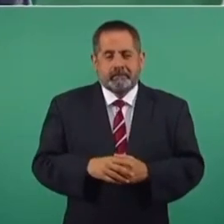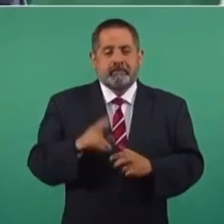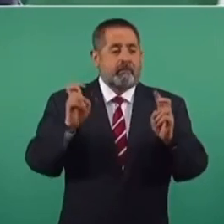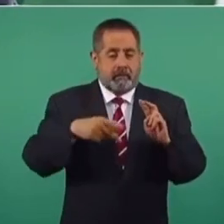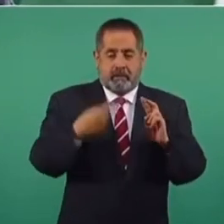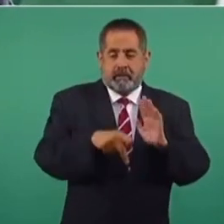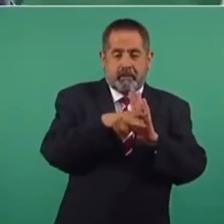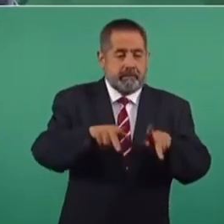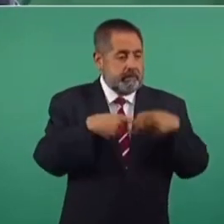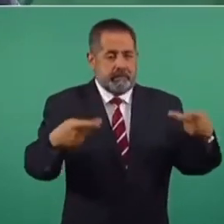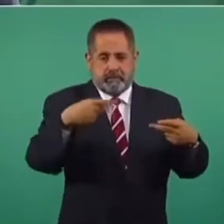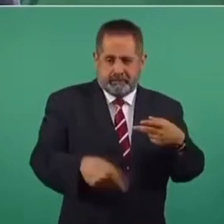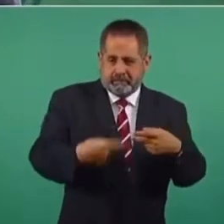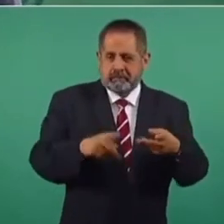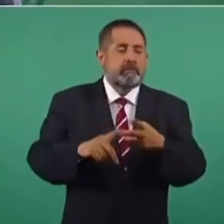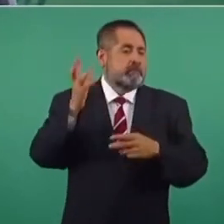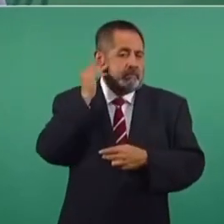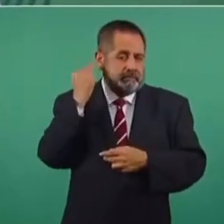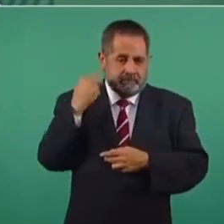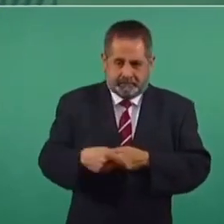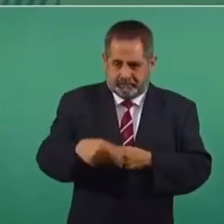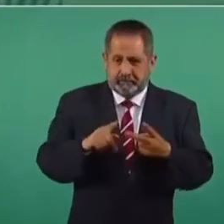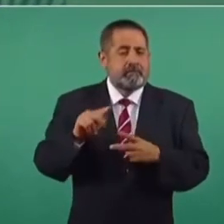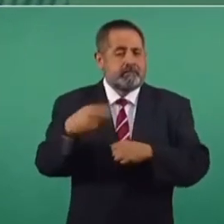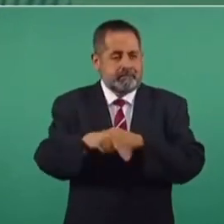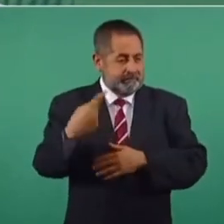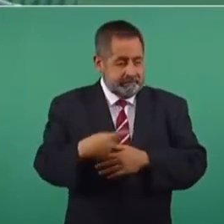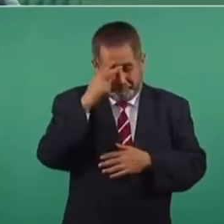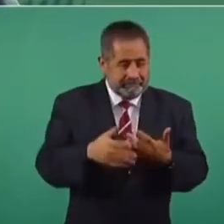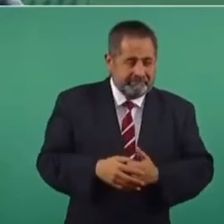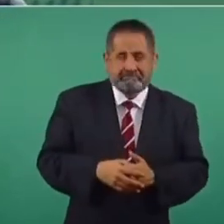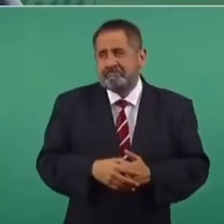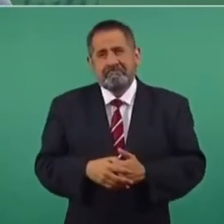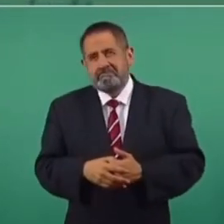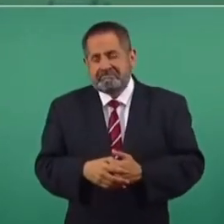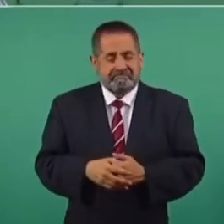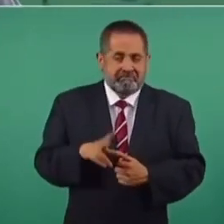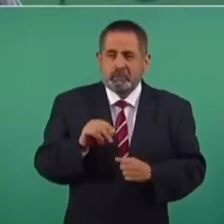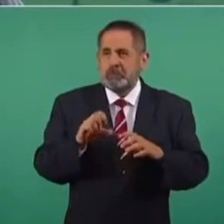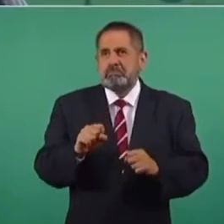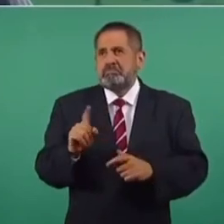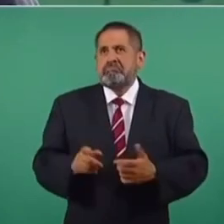diarios nacionales o la radio nacional o la televisora nacional, pues no es